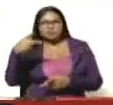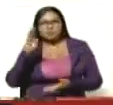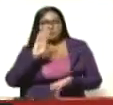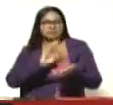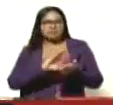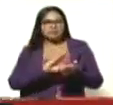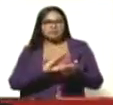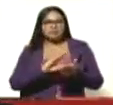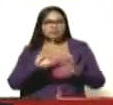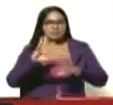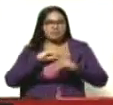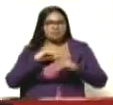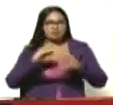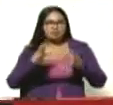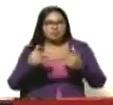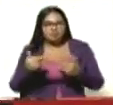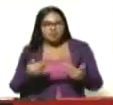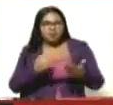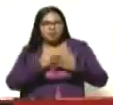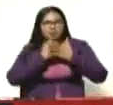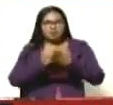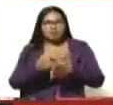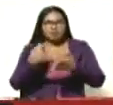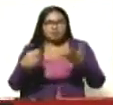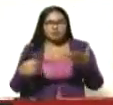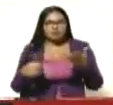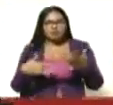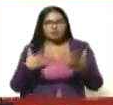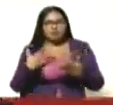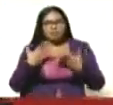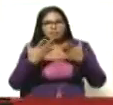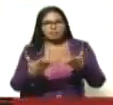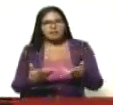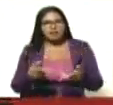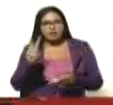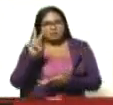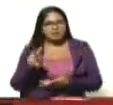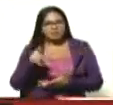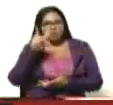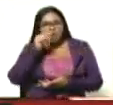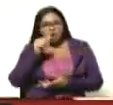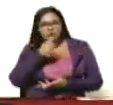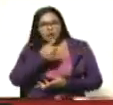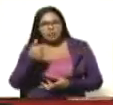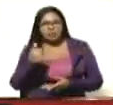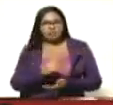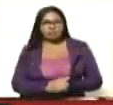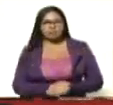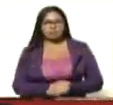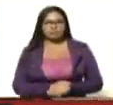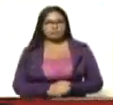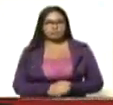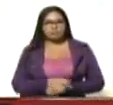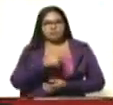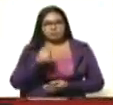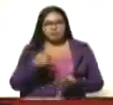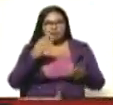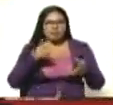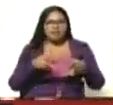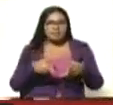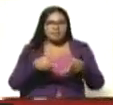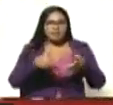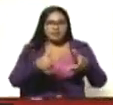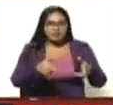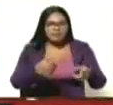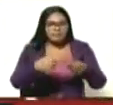centros de acopio para la ayuda material que puedan darle los venezolanos y venezolanas a sus compatriotas de las Tejerías,